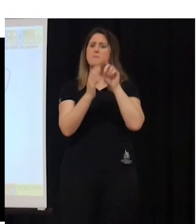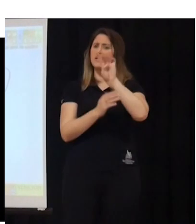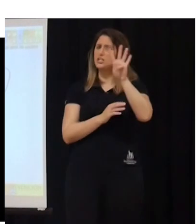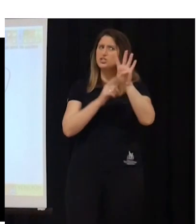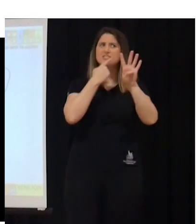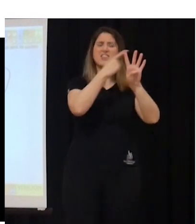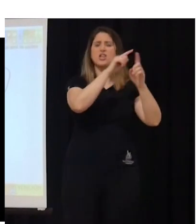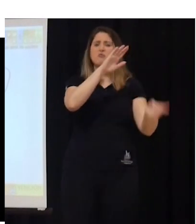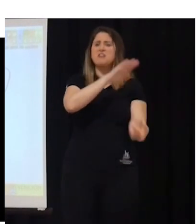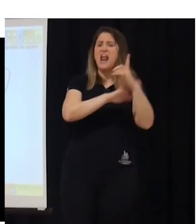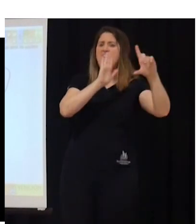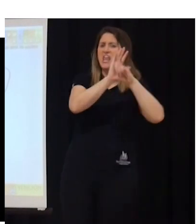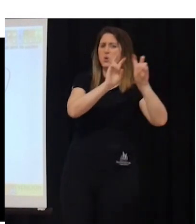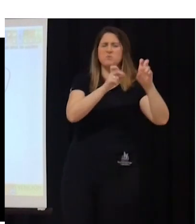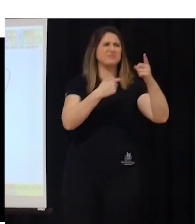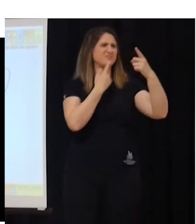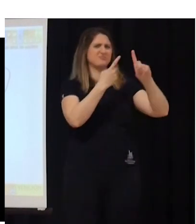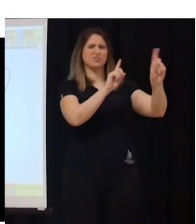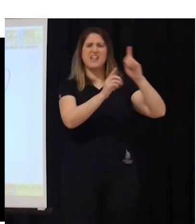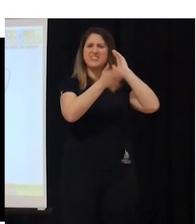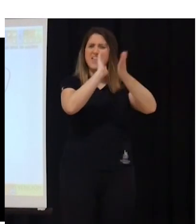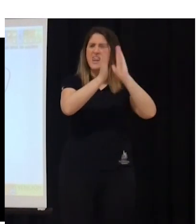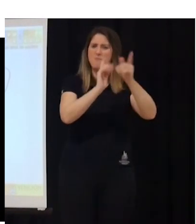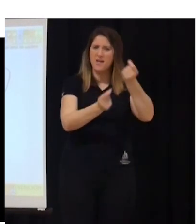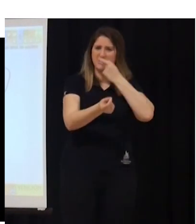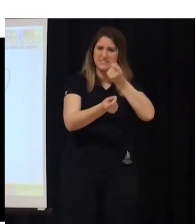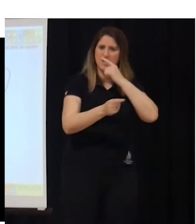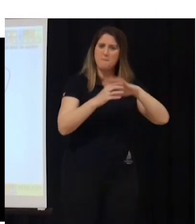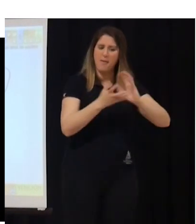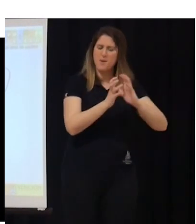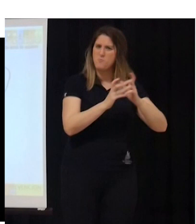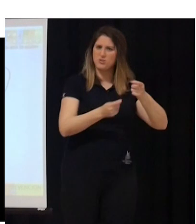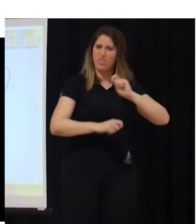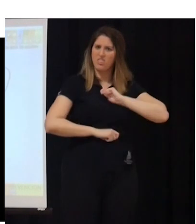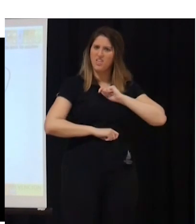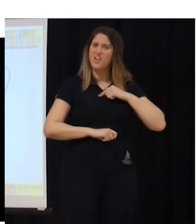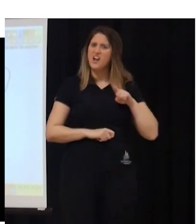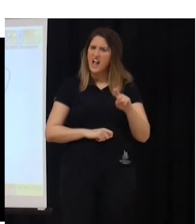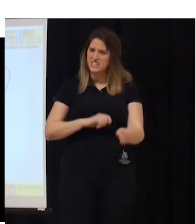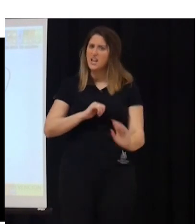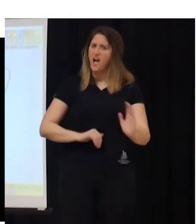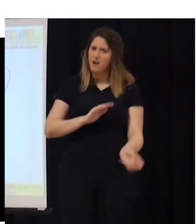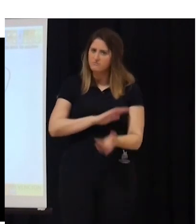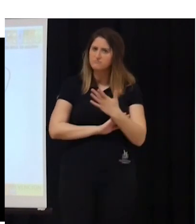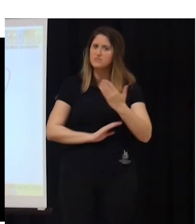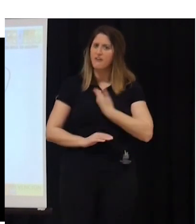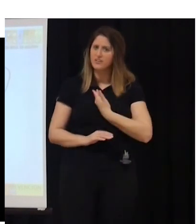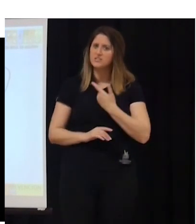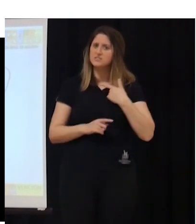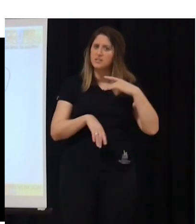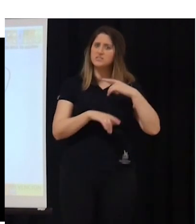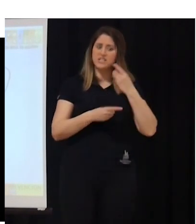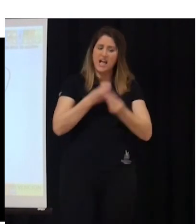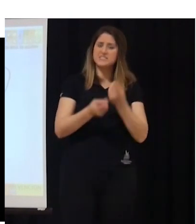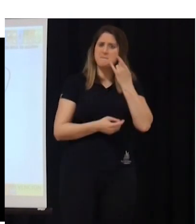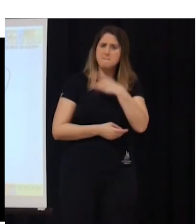no es así. La terapia hormonal sustitutiva de la menopausia puede provocar algún tipo de cáncer si se administra